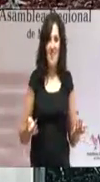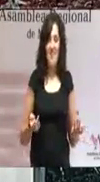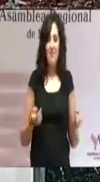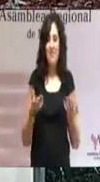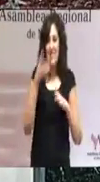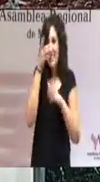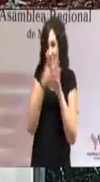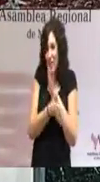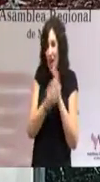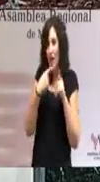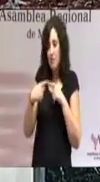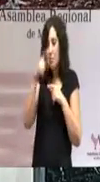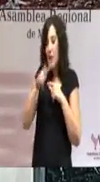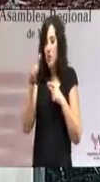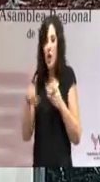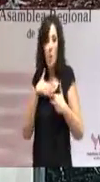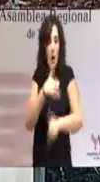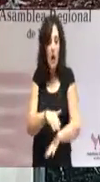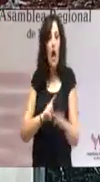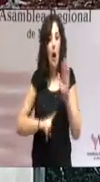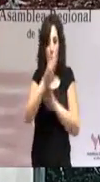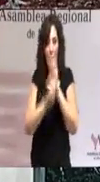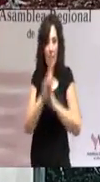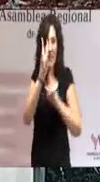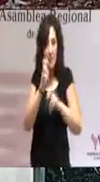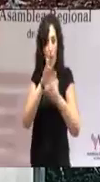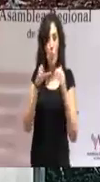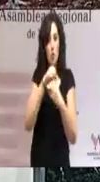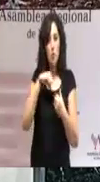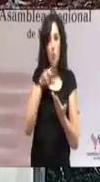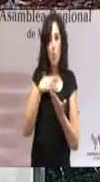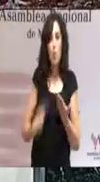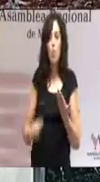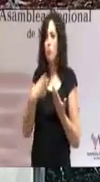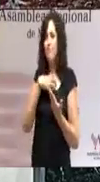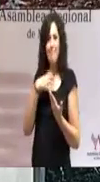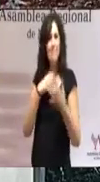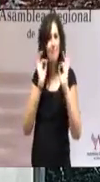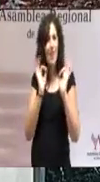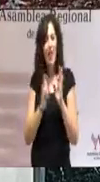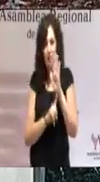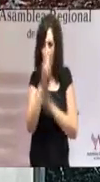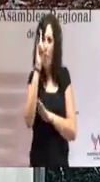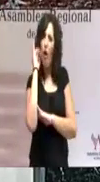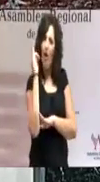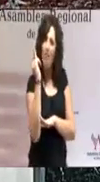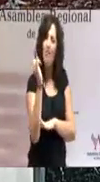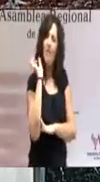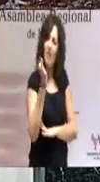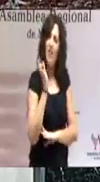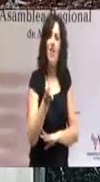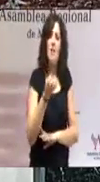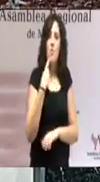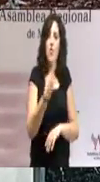negar los avances de esta comunidad autónoma, por supuesto que no. Pero sí que le digo que